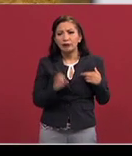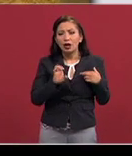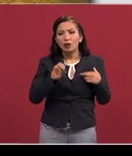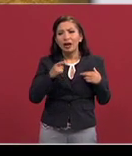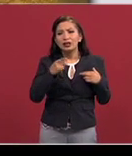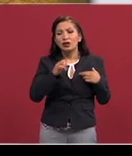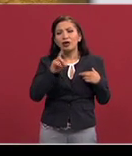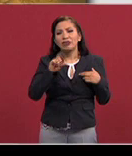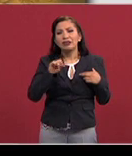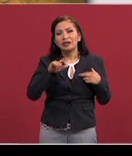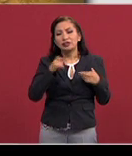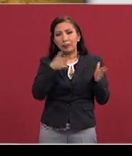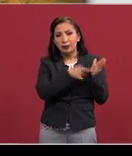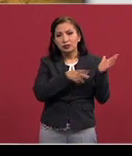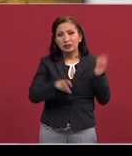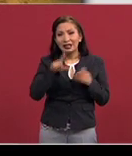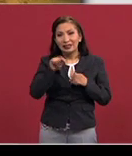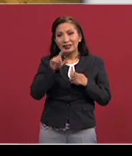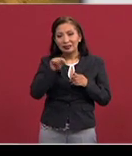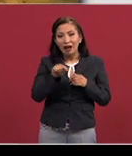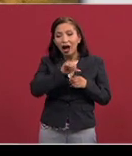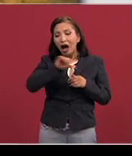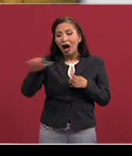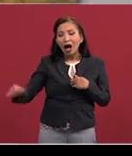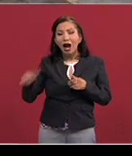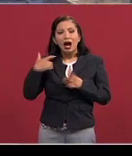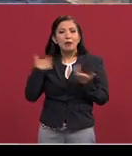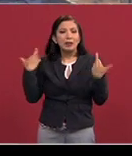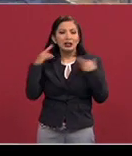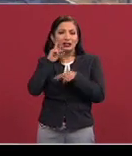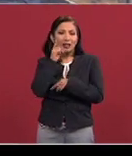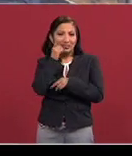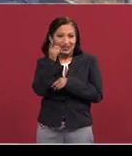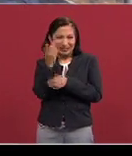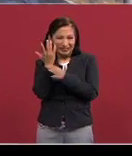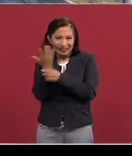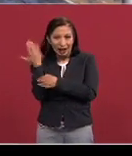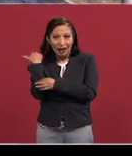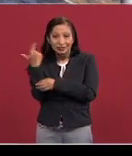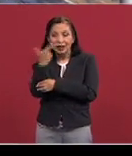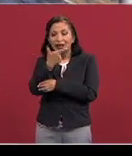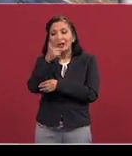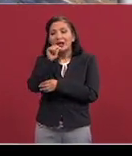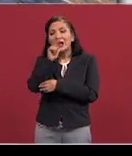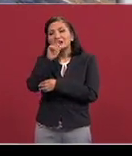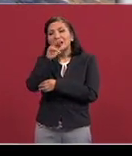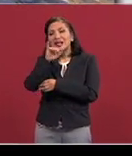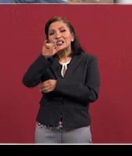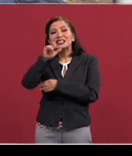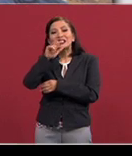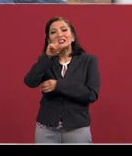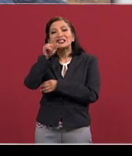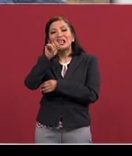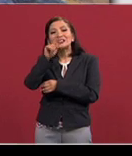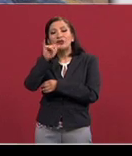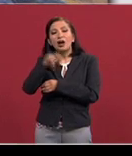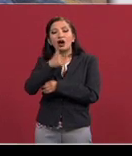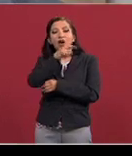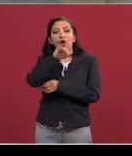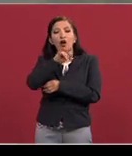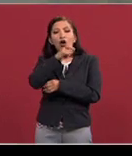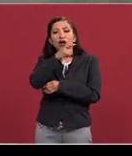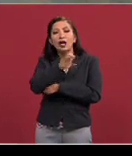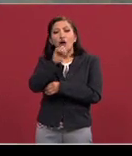Eugenio Landesio, de 1870, hasta como la maestra lo menciona, los glaciares del Iztaccíhuatl, de Jorge